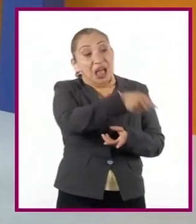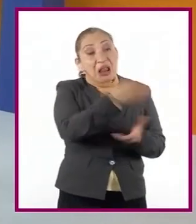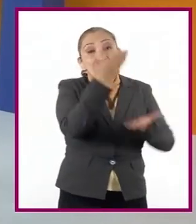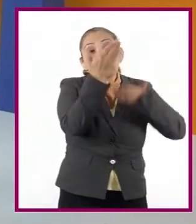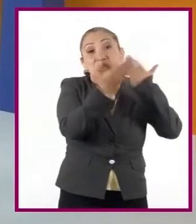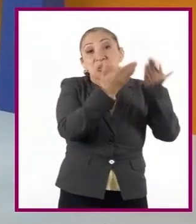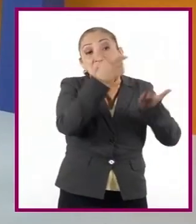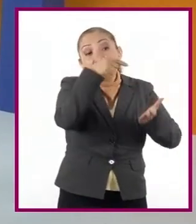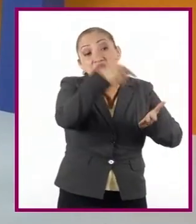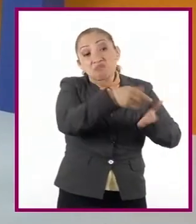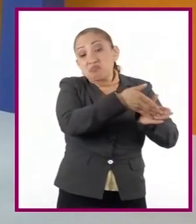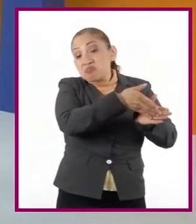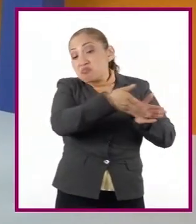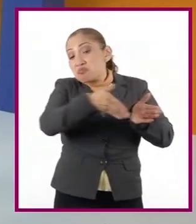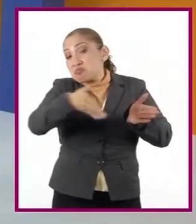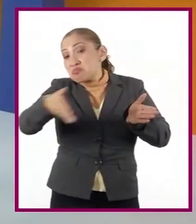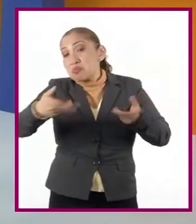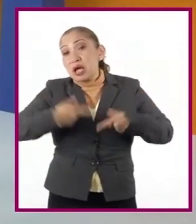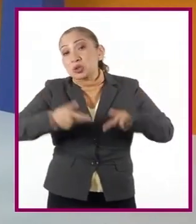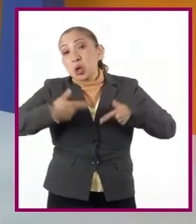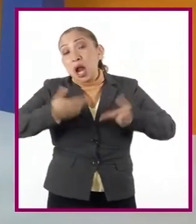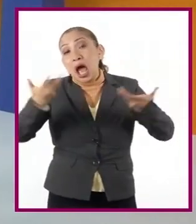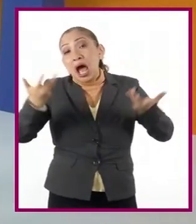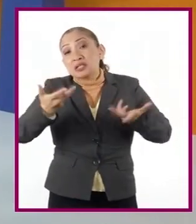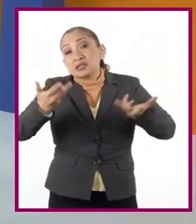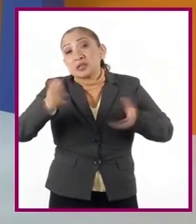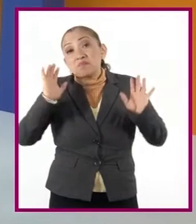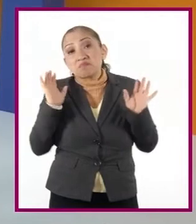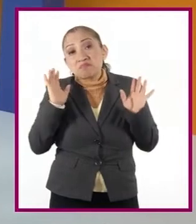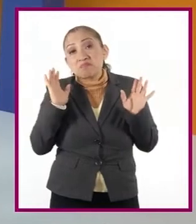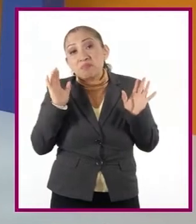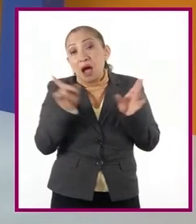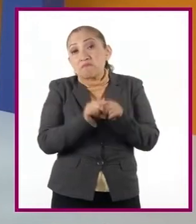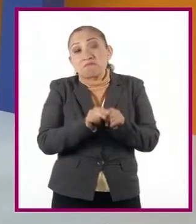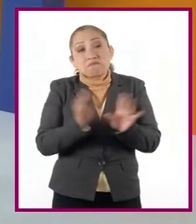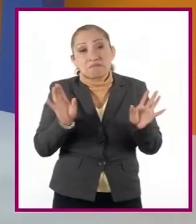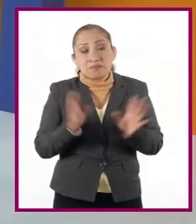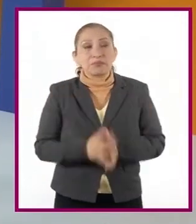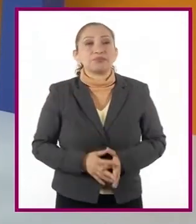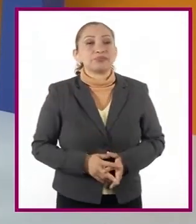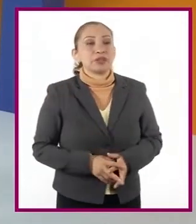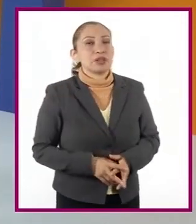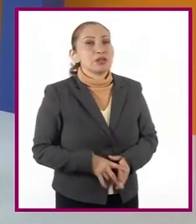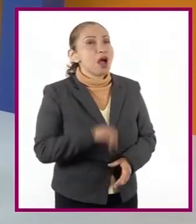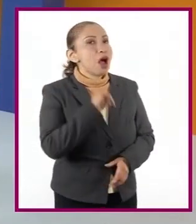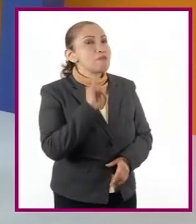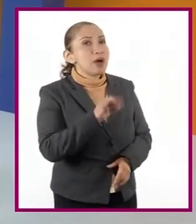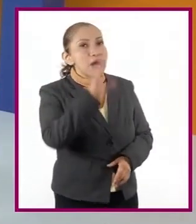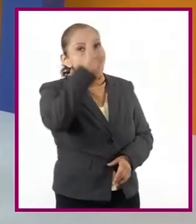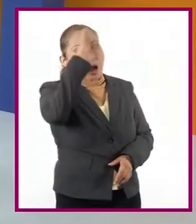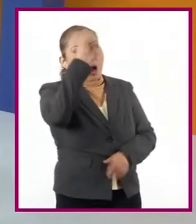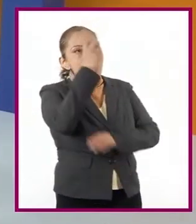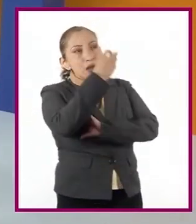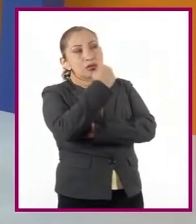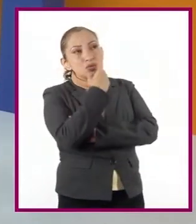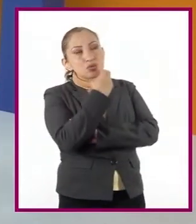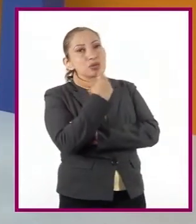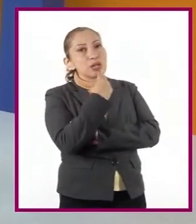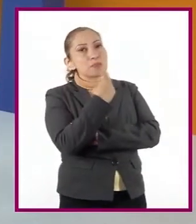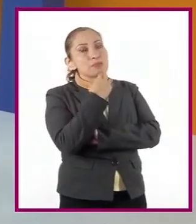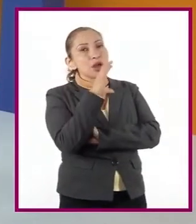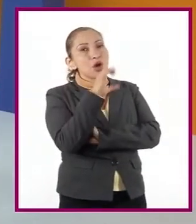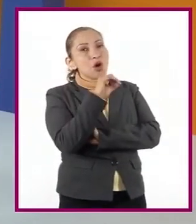estudio era algo que esta persona realizaba con regularidad. Nunca había reflexionado sobre las funciones